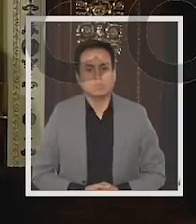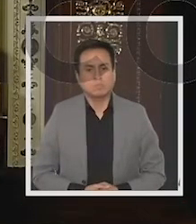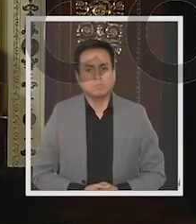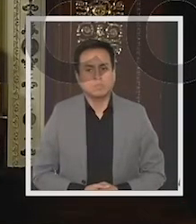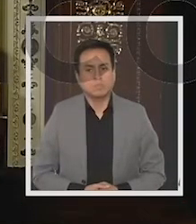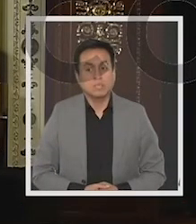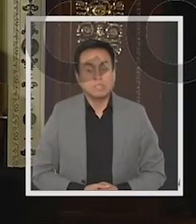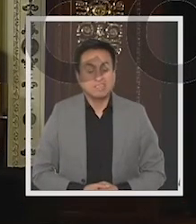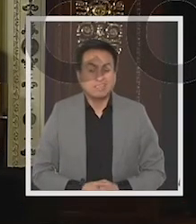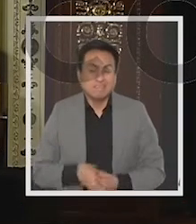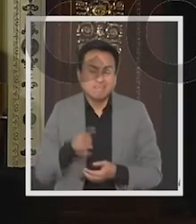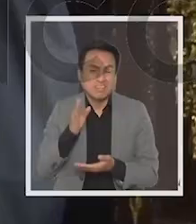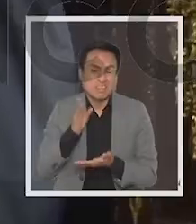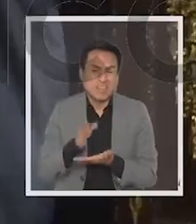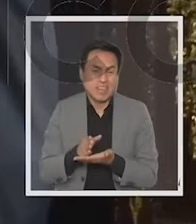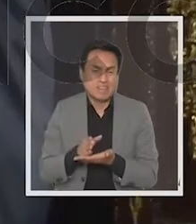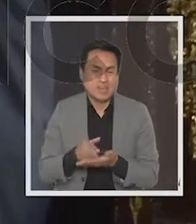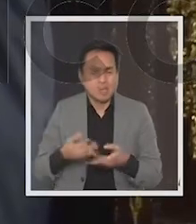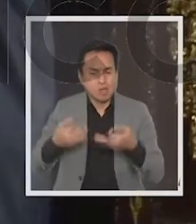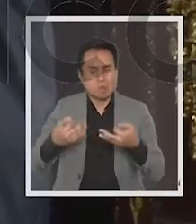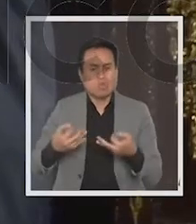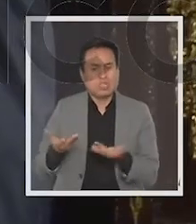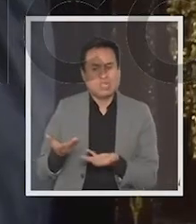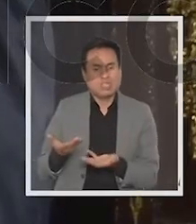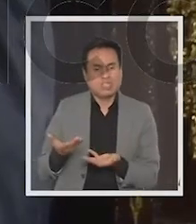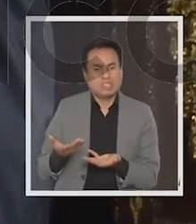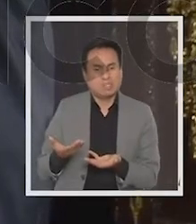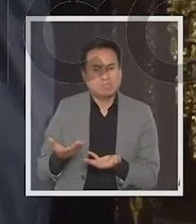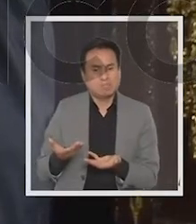en que debe de comportarse